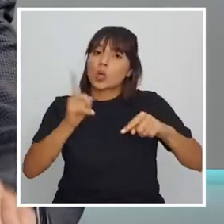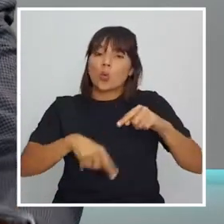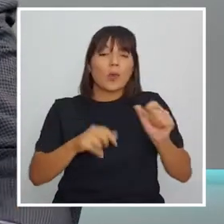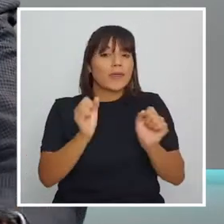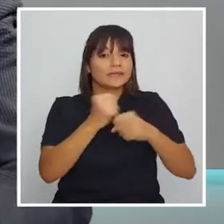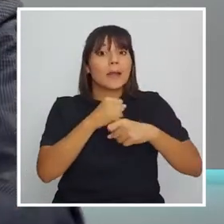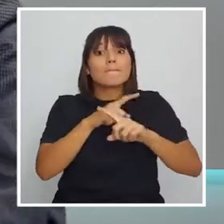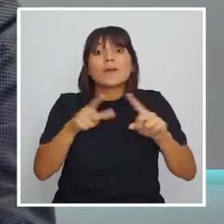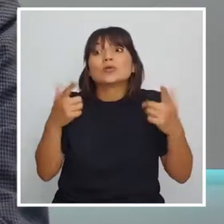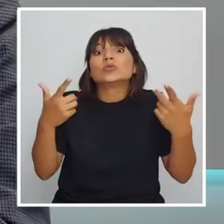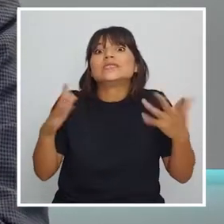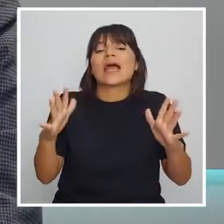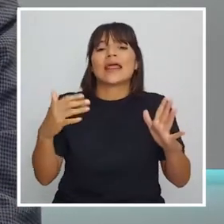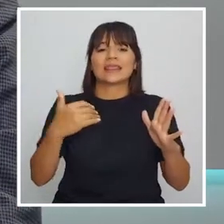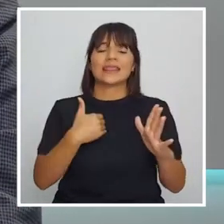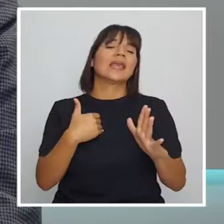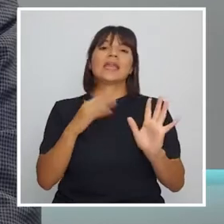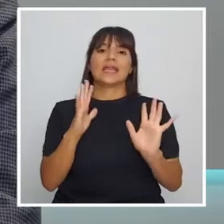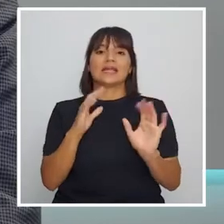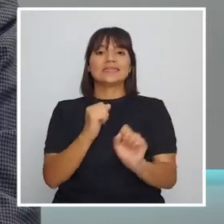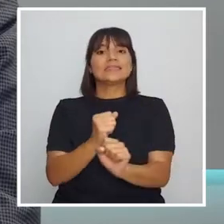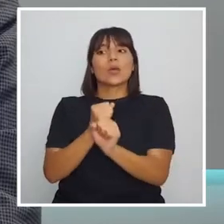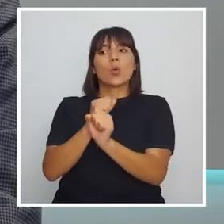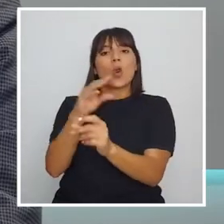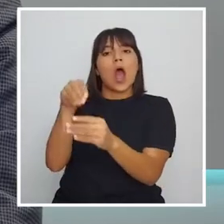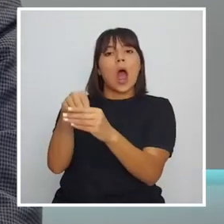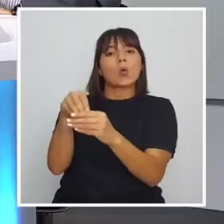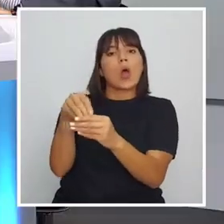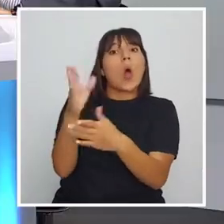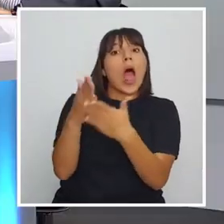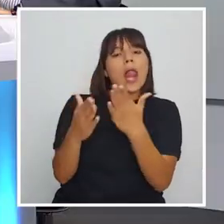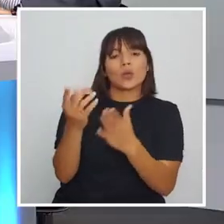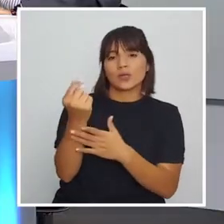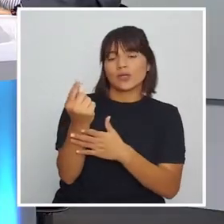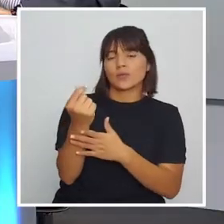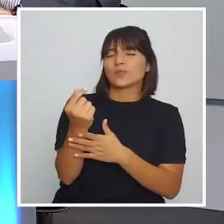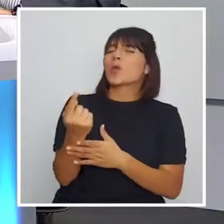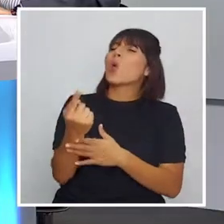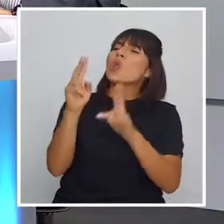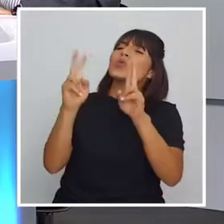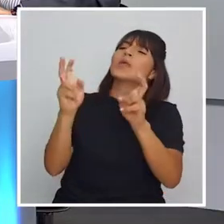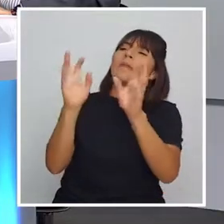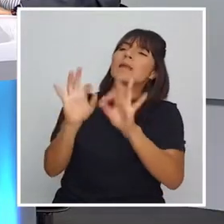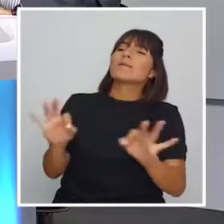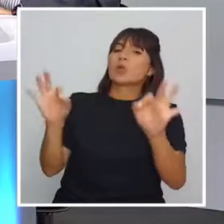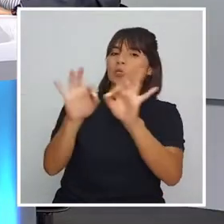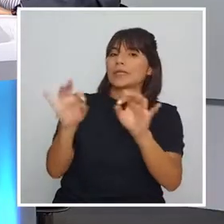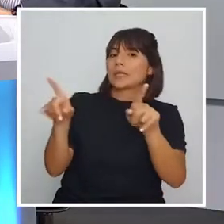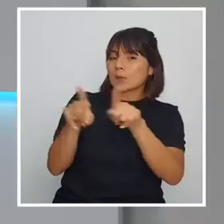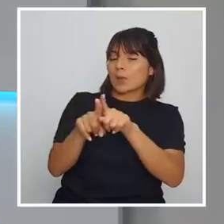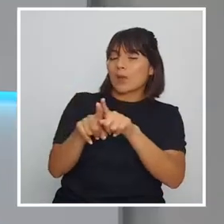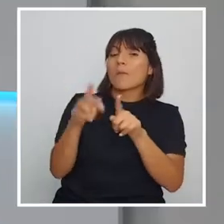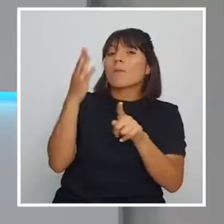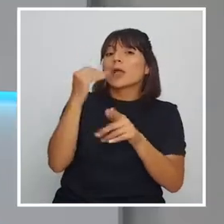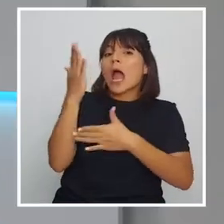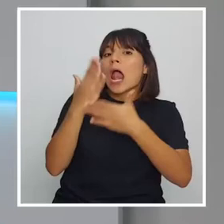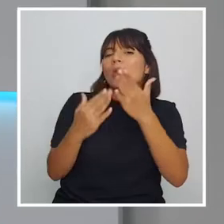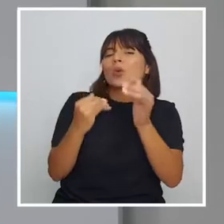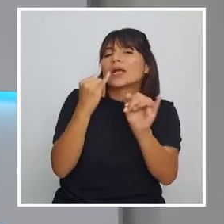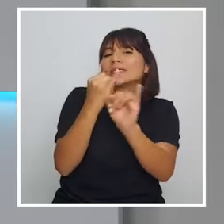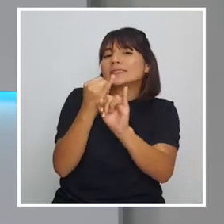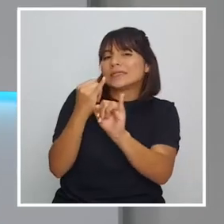aseguré que algo de plata se ahorró. Don Danilo, y es que hay un tema importante también porque en algunas instituciones, no